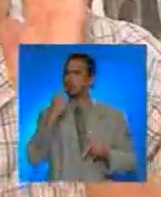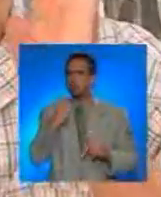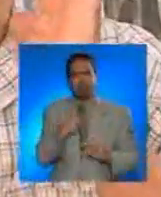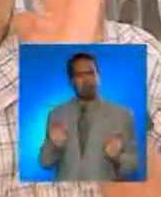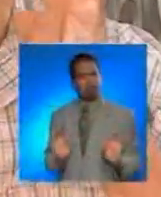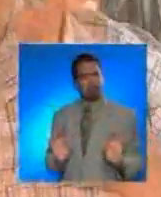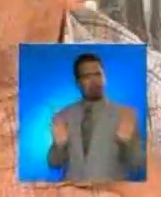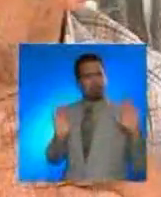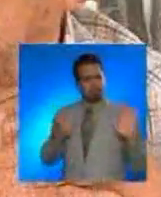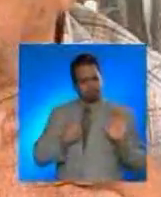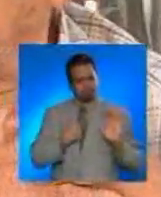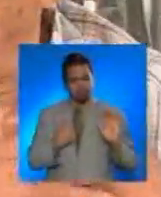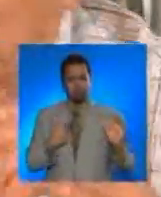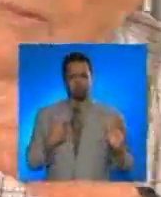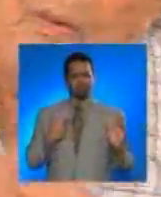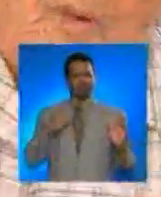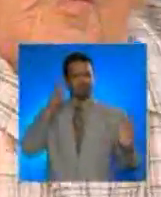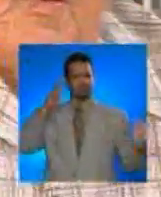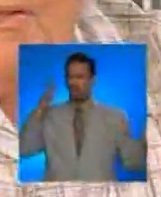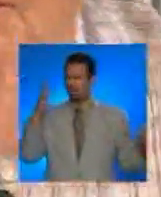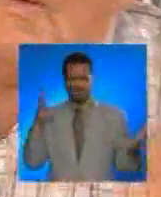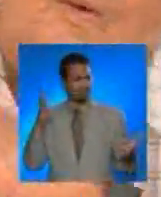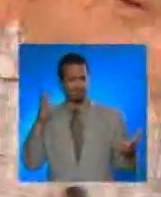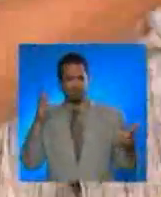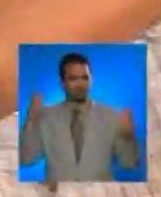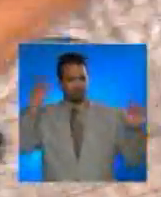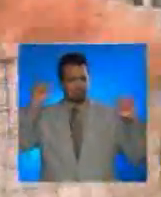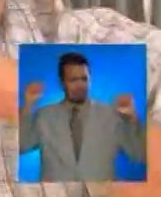se me nada. Cuando me meto,